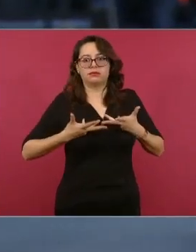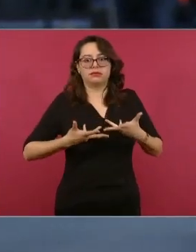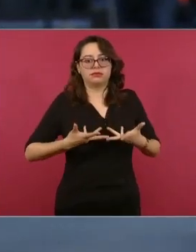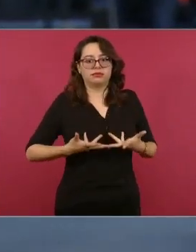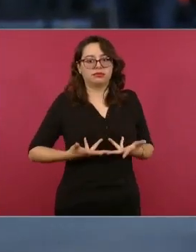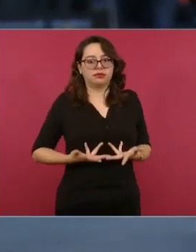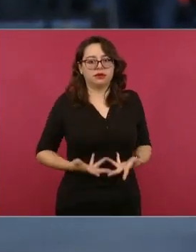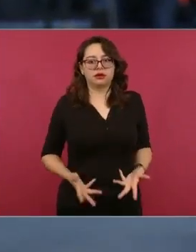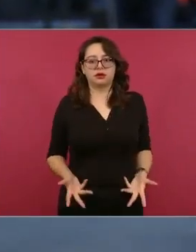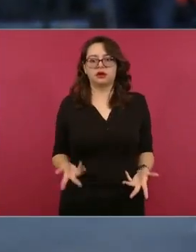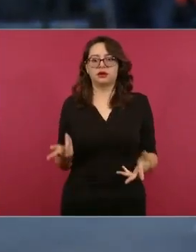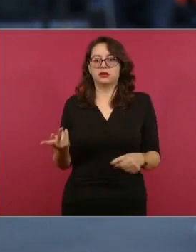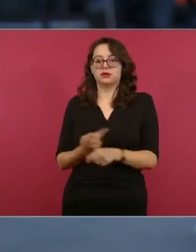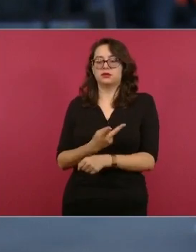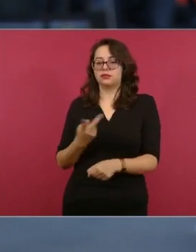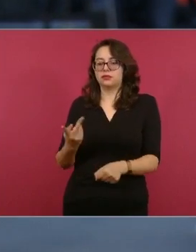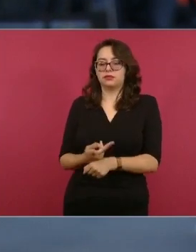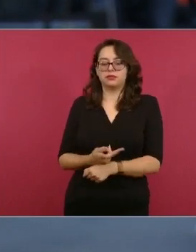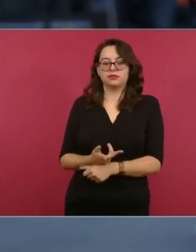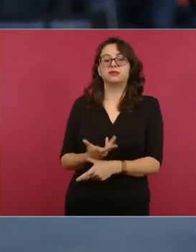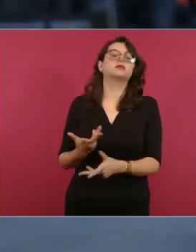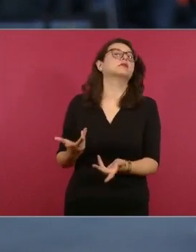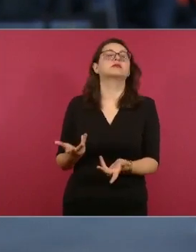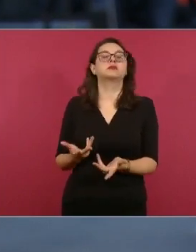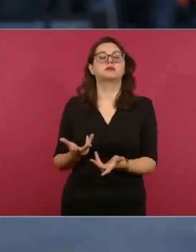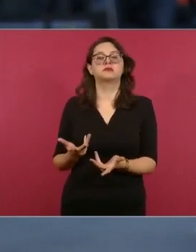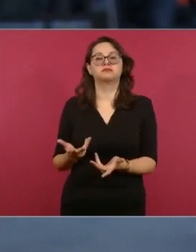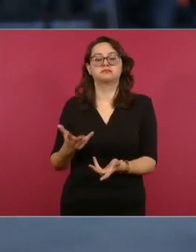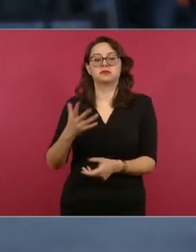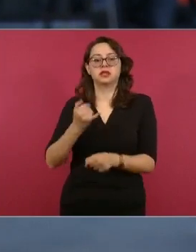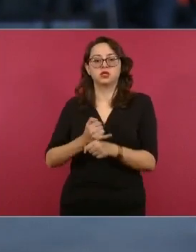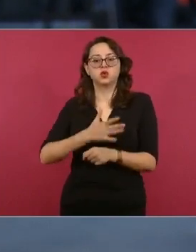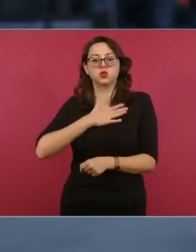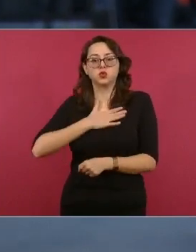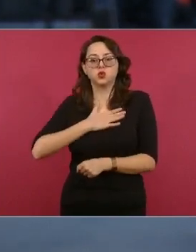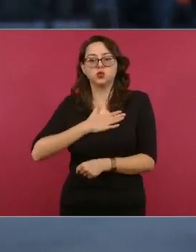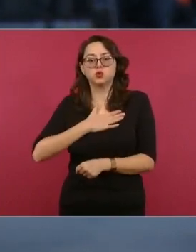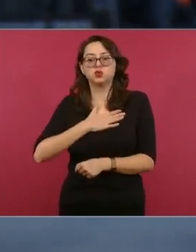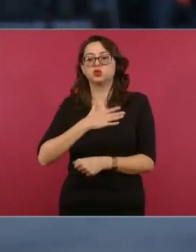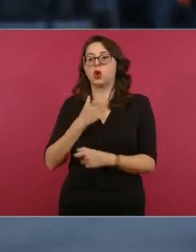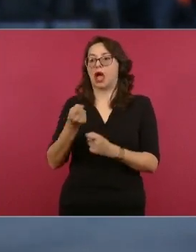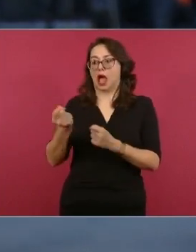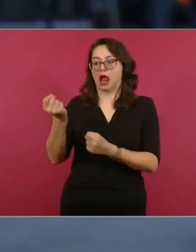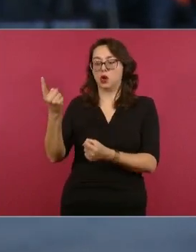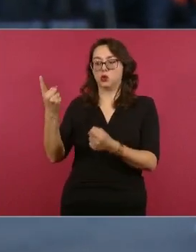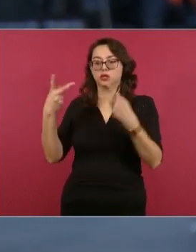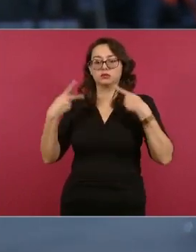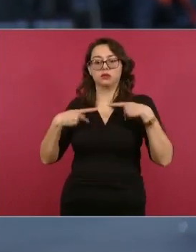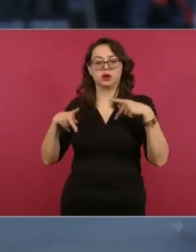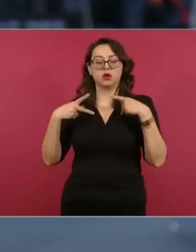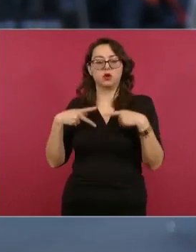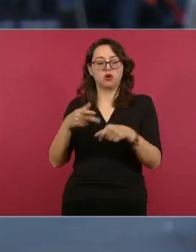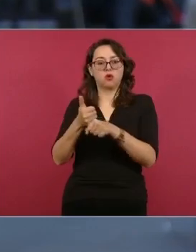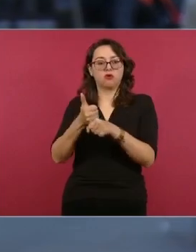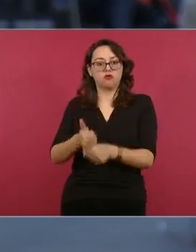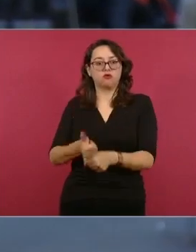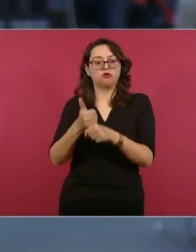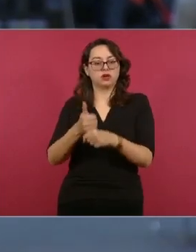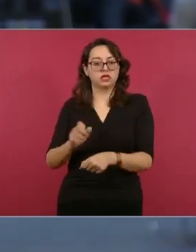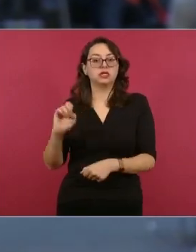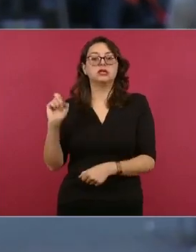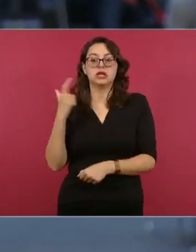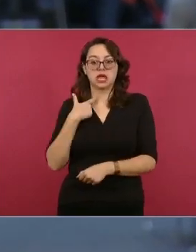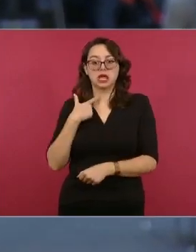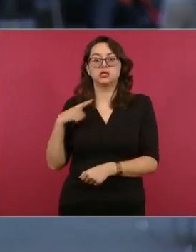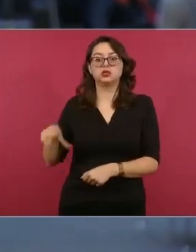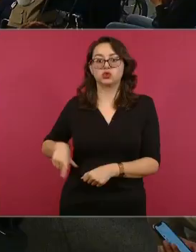la hidroeléctrica. El tema es que hay perseguidos políticos a la fecha por esta situación,